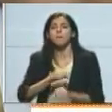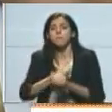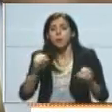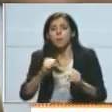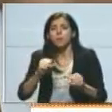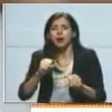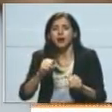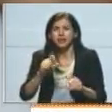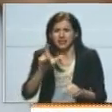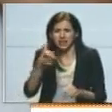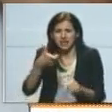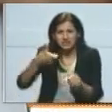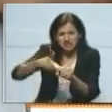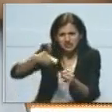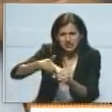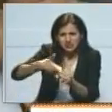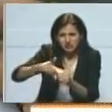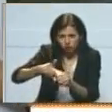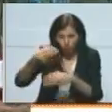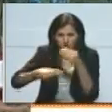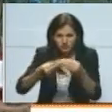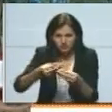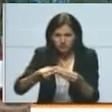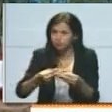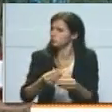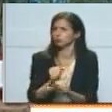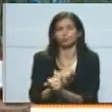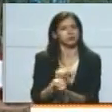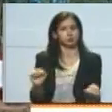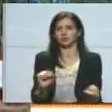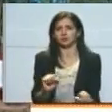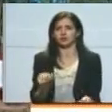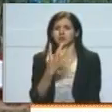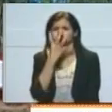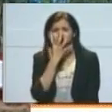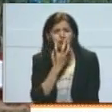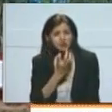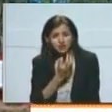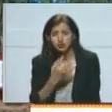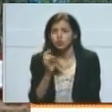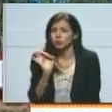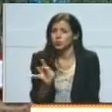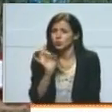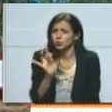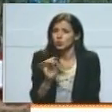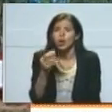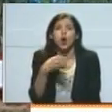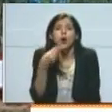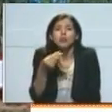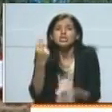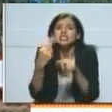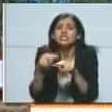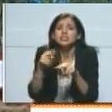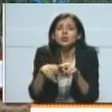manera, no hay manera. Esto da tristeza, a mí me da dolor, es un niño.